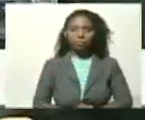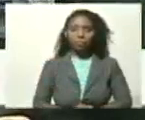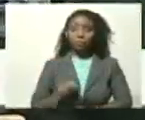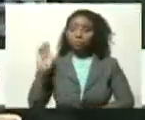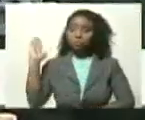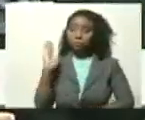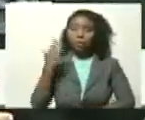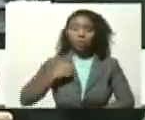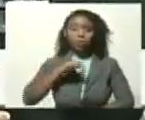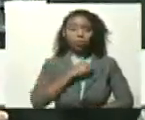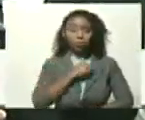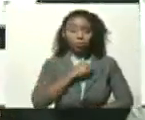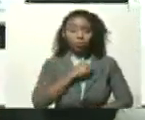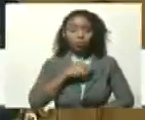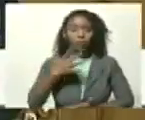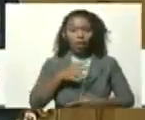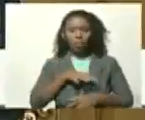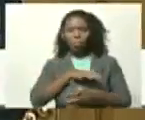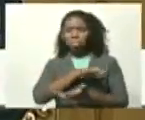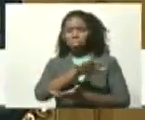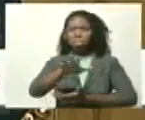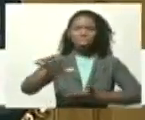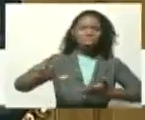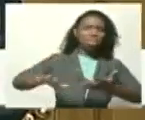Veníamos nosotros